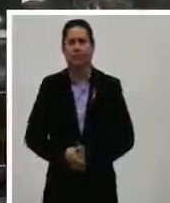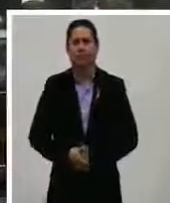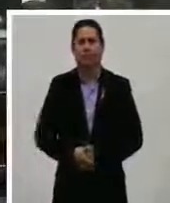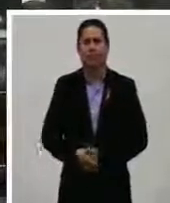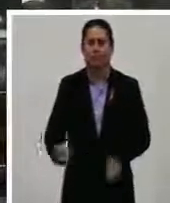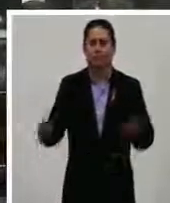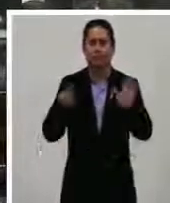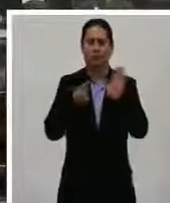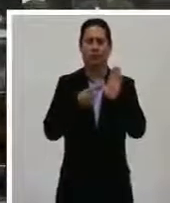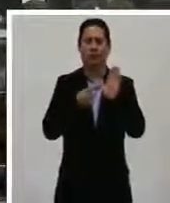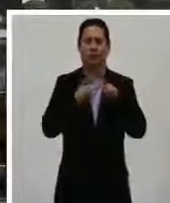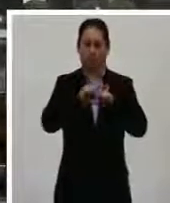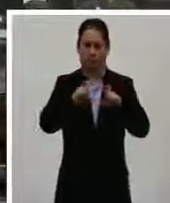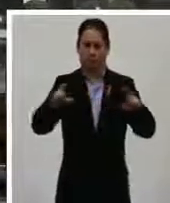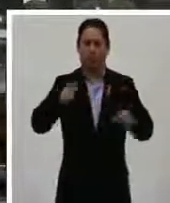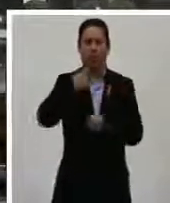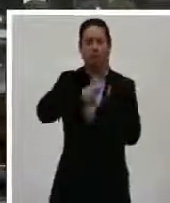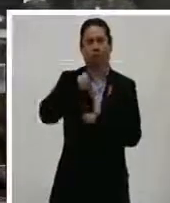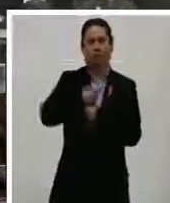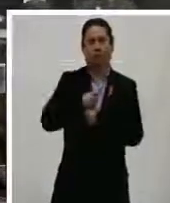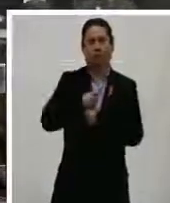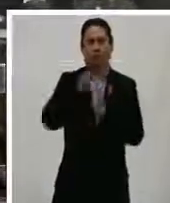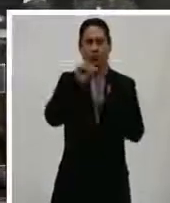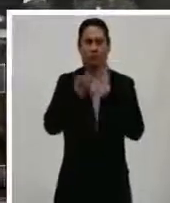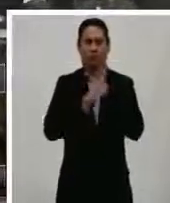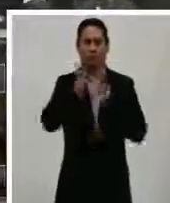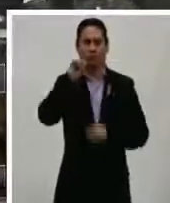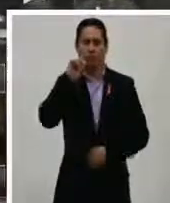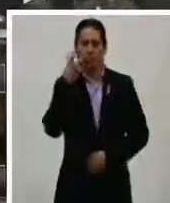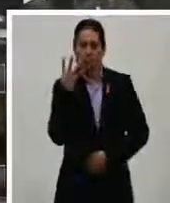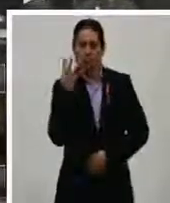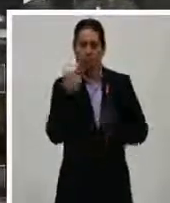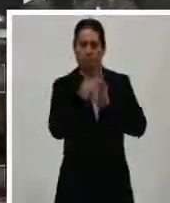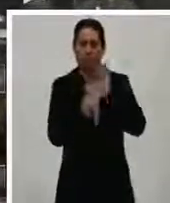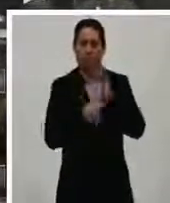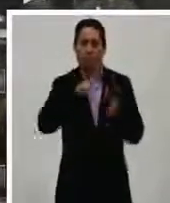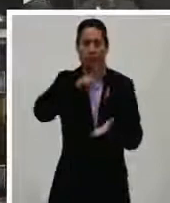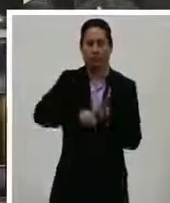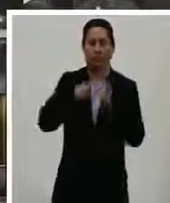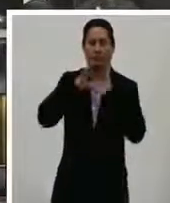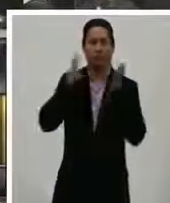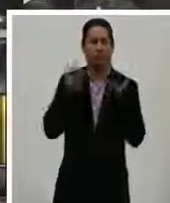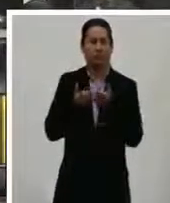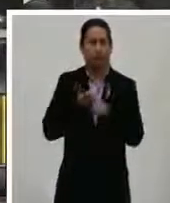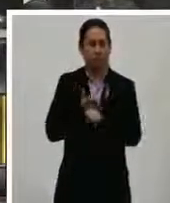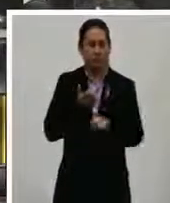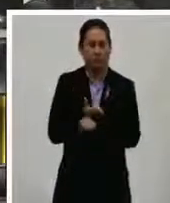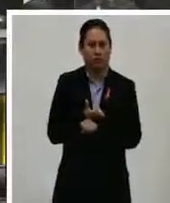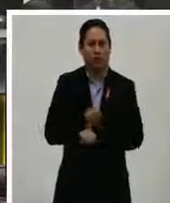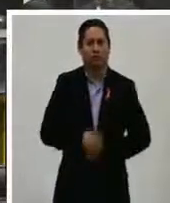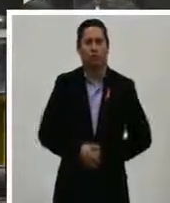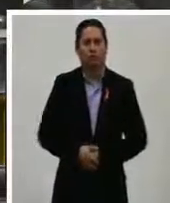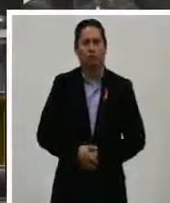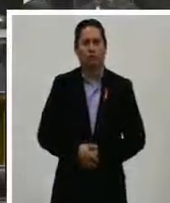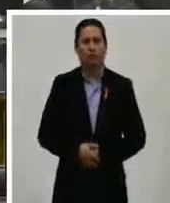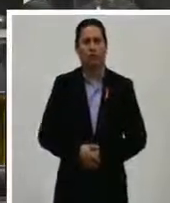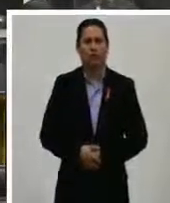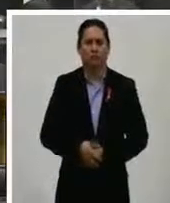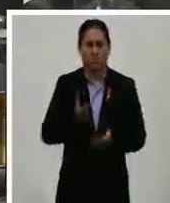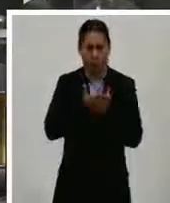con fundamento en la fracción primera del artículo 34 del reglamento interior de este propio congreso del estado